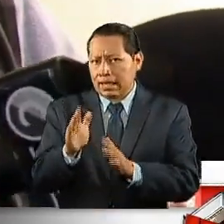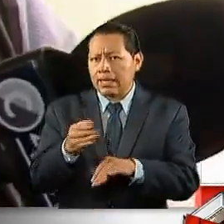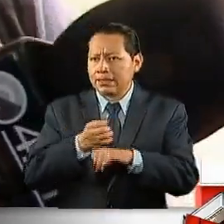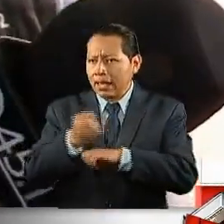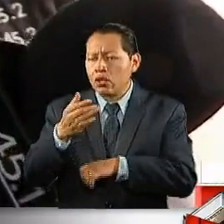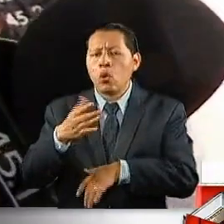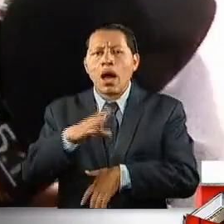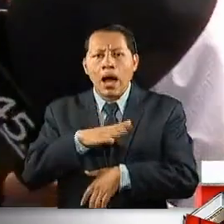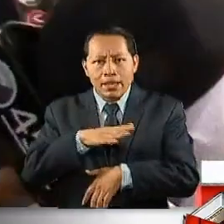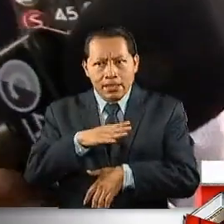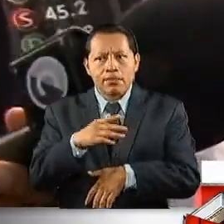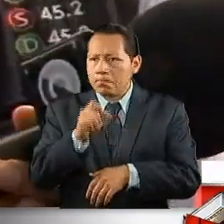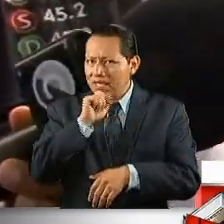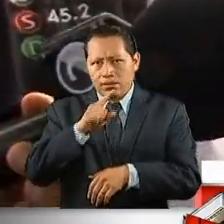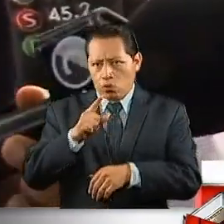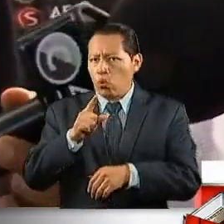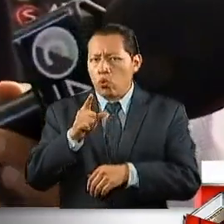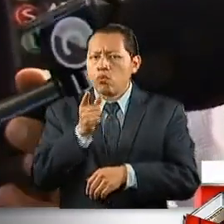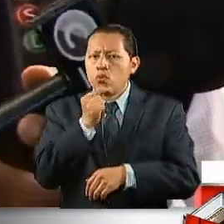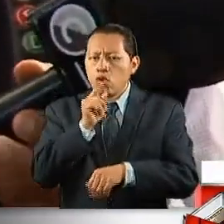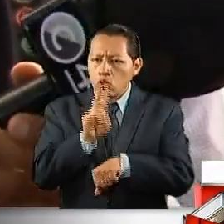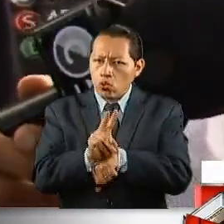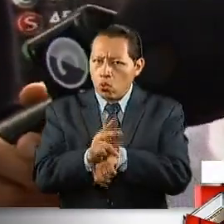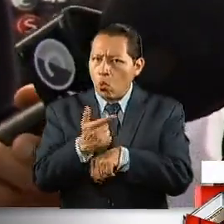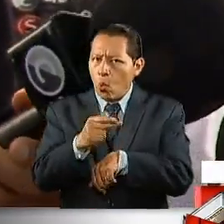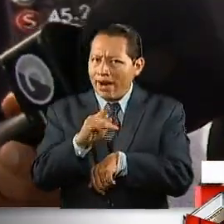con una vocación de derechos humanos, de